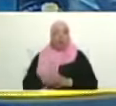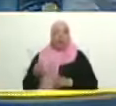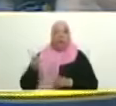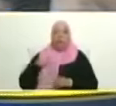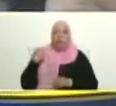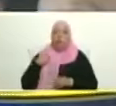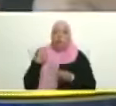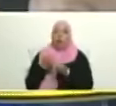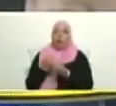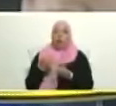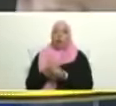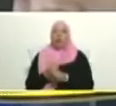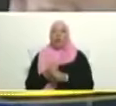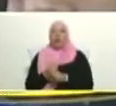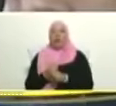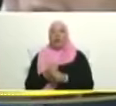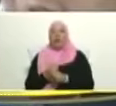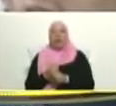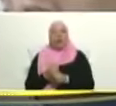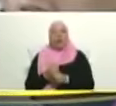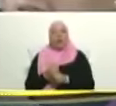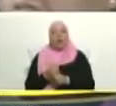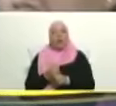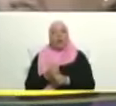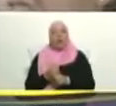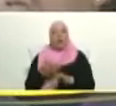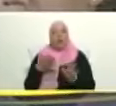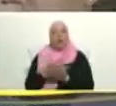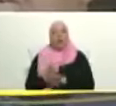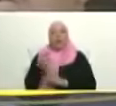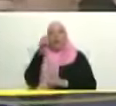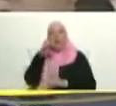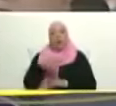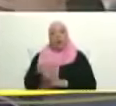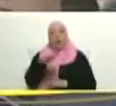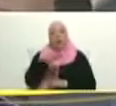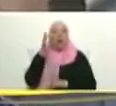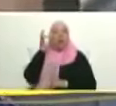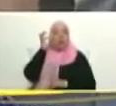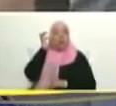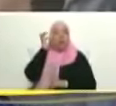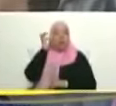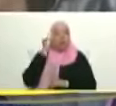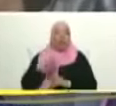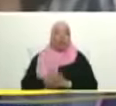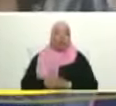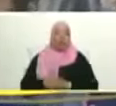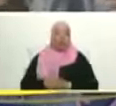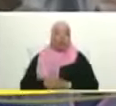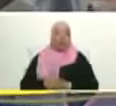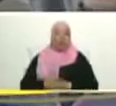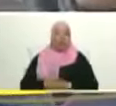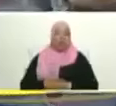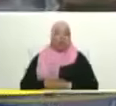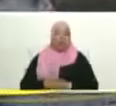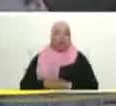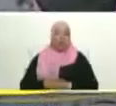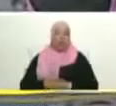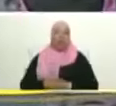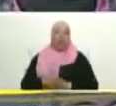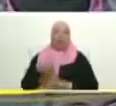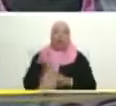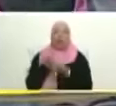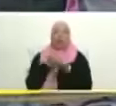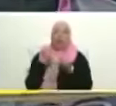cosa, porque yo lo he dicho y lo ratifico, a la mujer ni con el pétalo de una rosa. A la mujer lo único que hay que darle